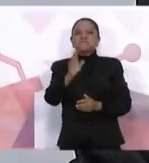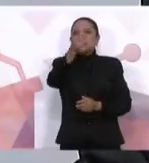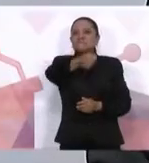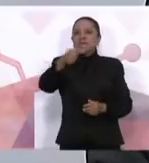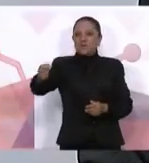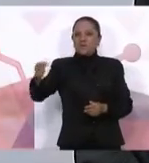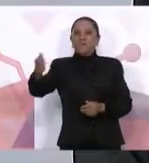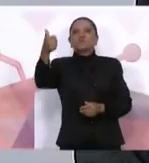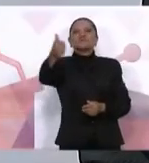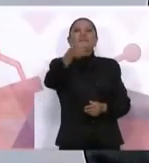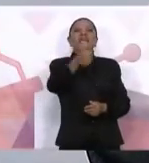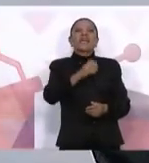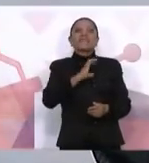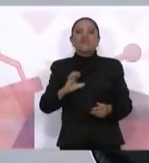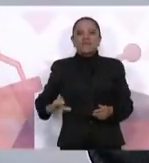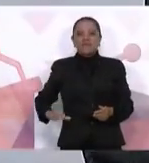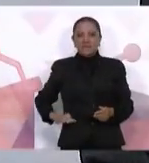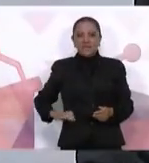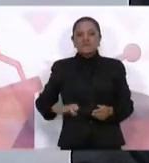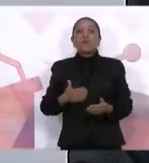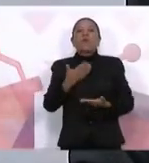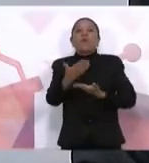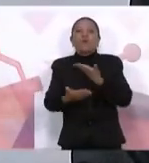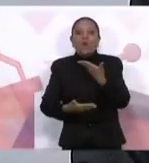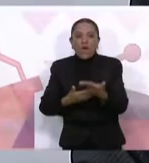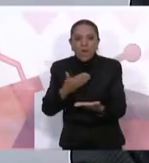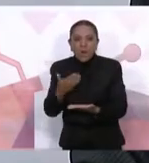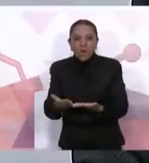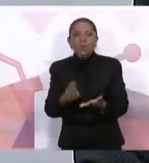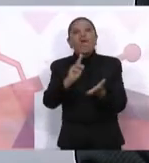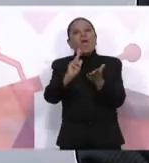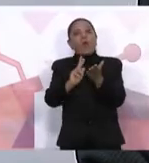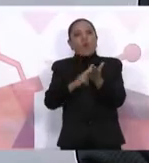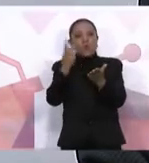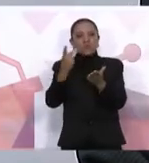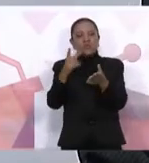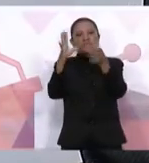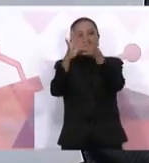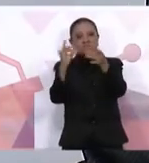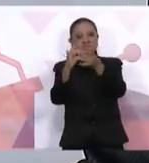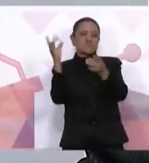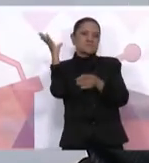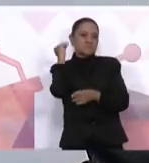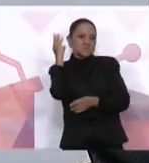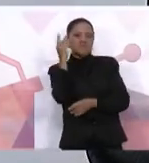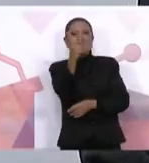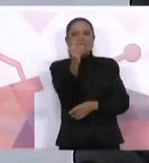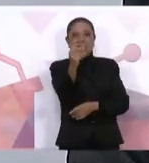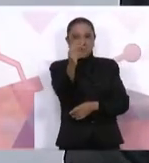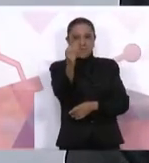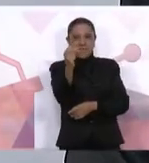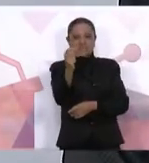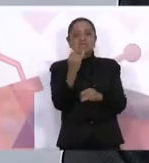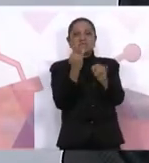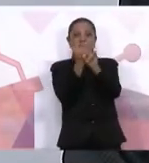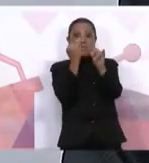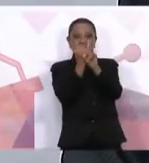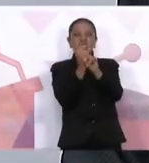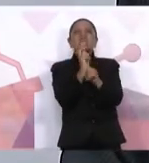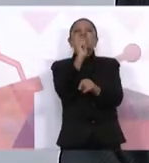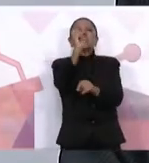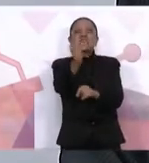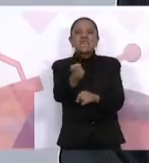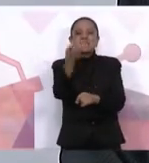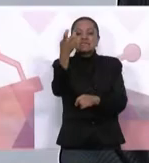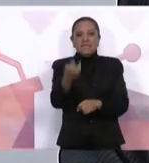explicar de nueva cuenta aquí presentes a radioescuchas televidentes y cibernautas en qué consiste este si me lo